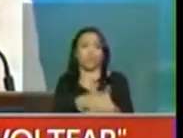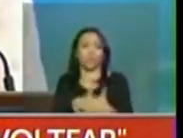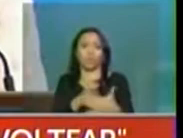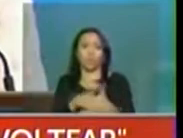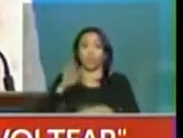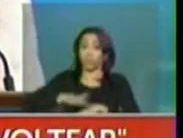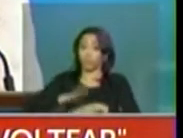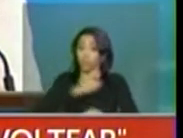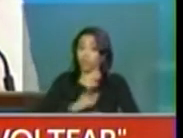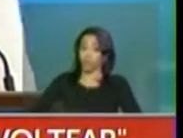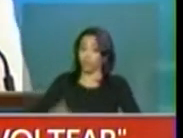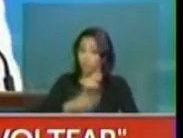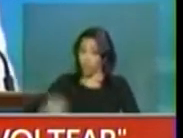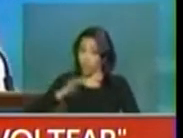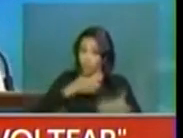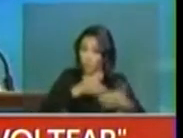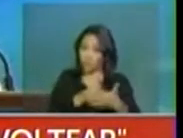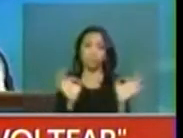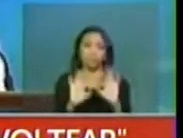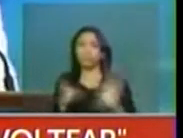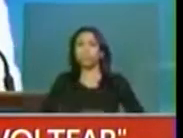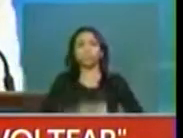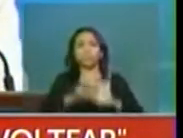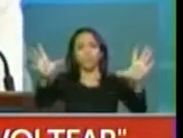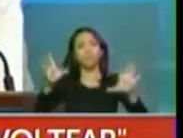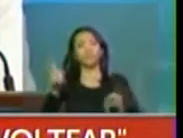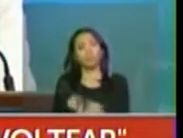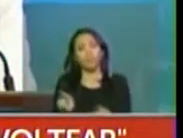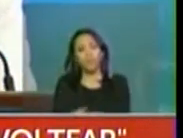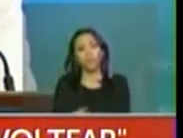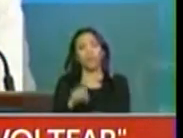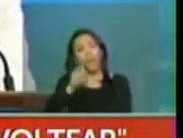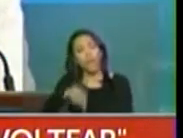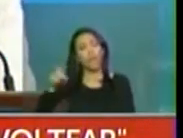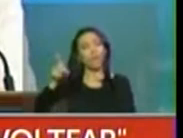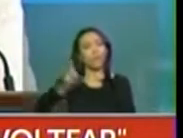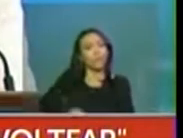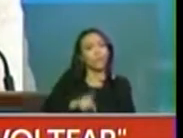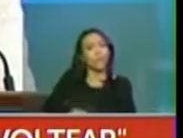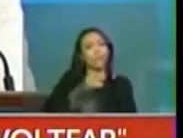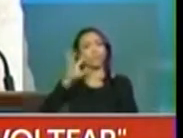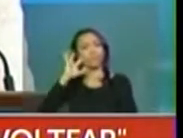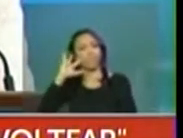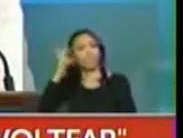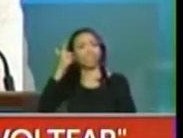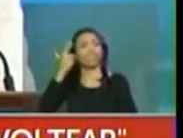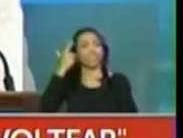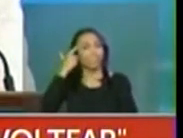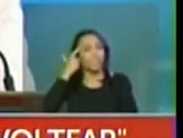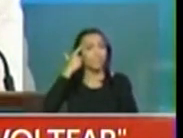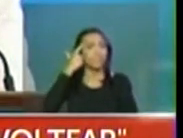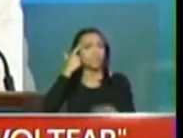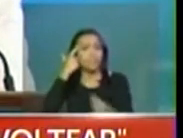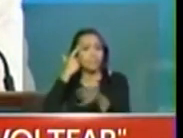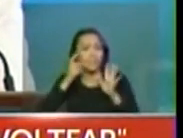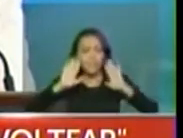realizado sin imposiciones de nadie por parte del gobierno federal, pero también es el momento en el que